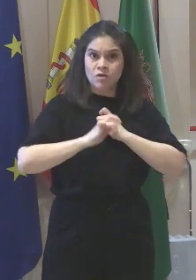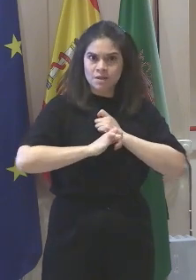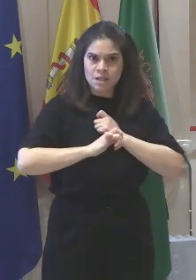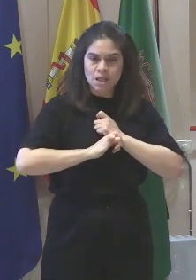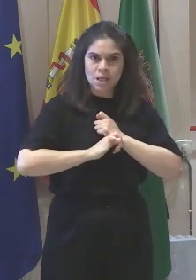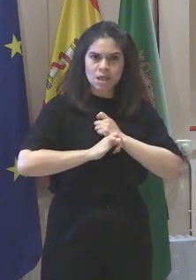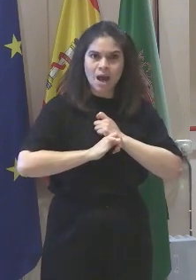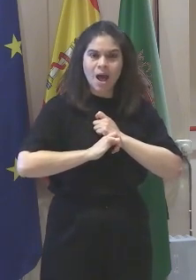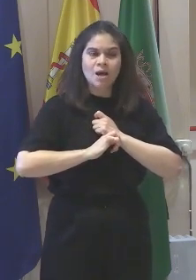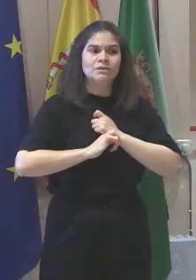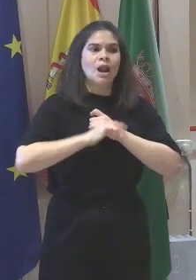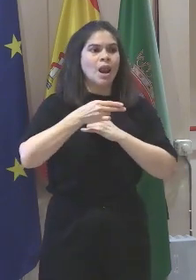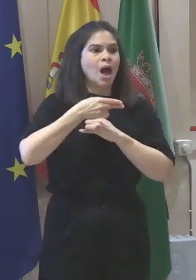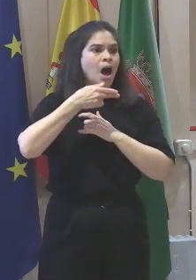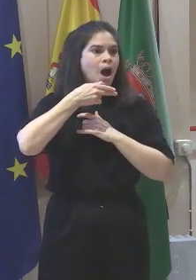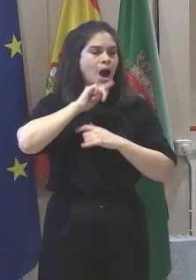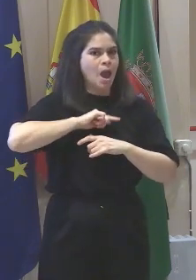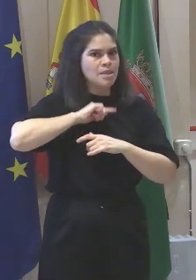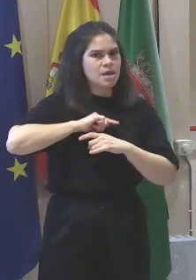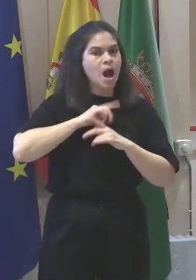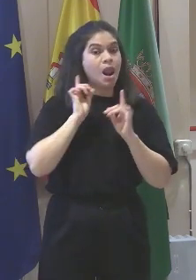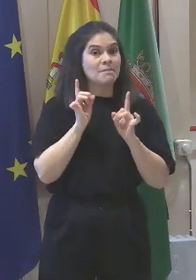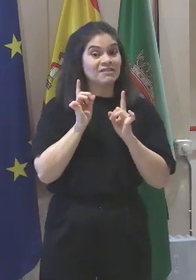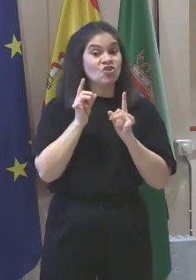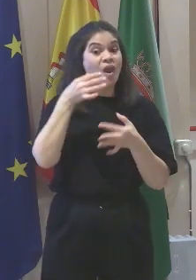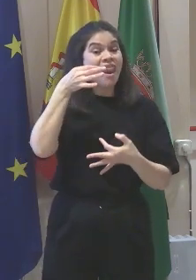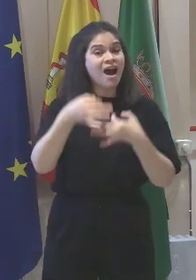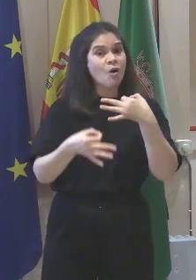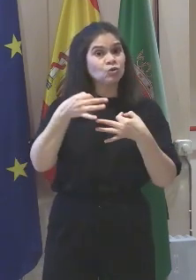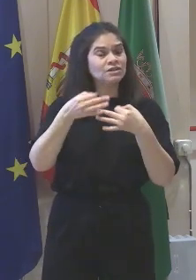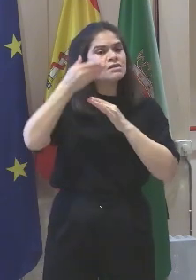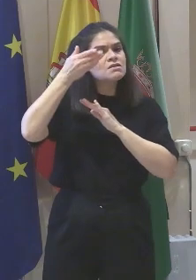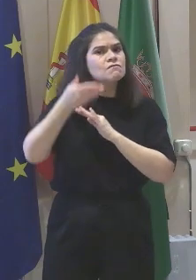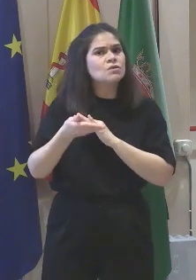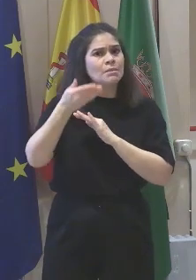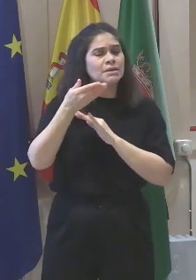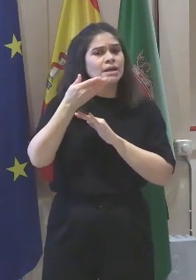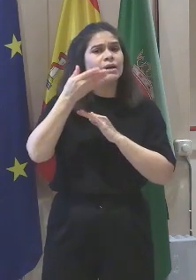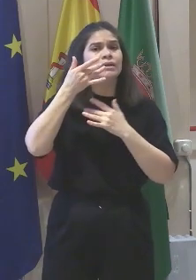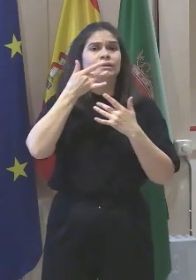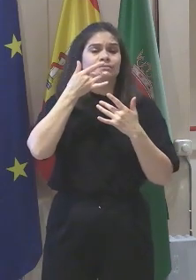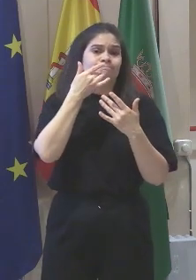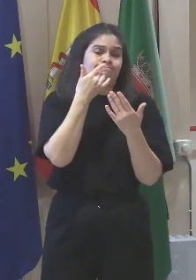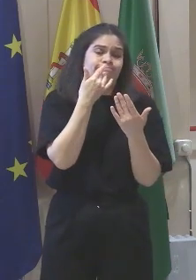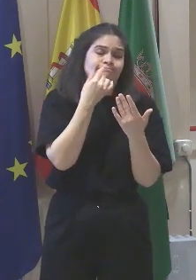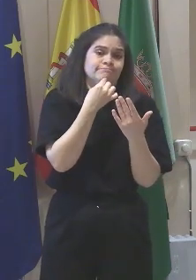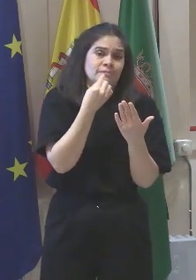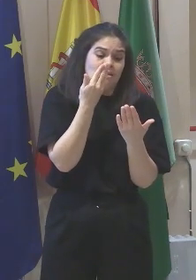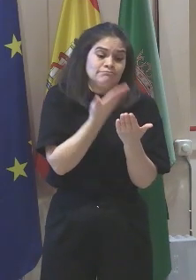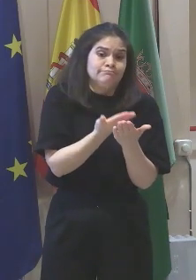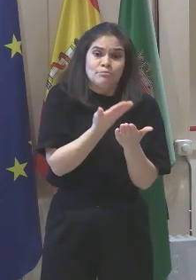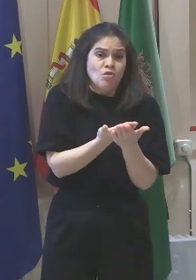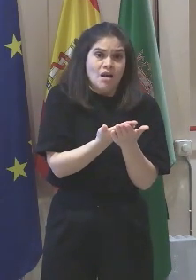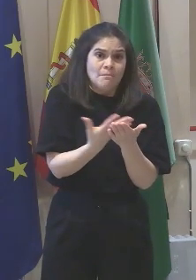estrategias, la ética y la prevención, la ética y la justicia es fundamental ponerla sobre todo, en principio, sobre la